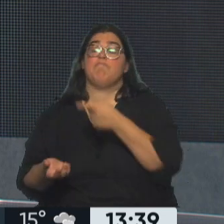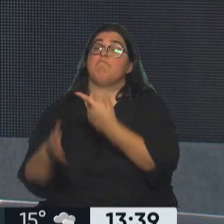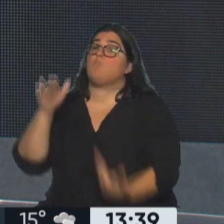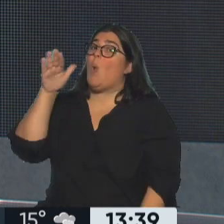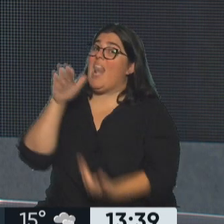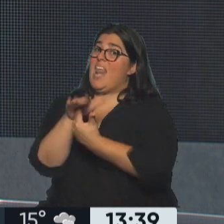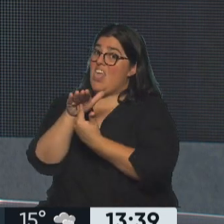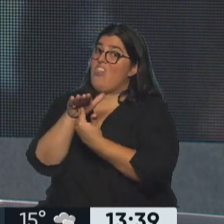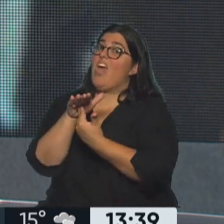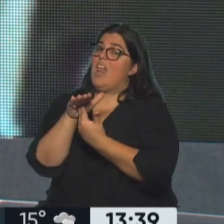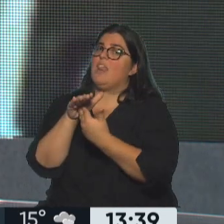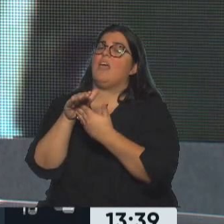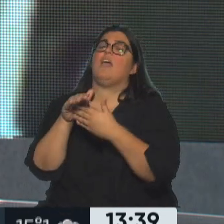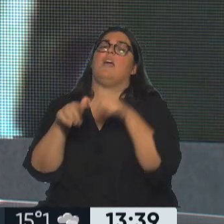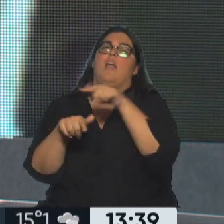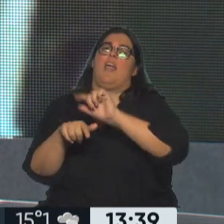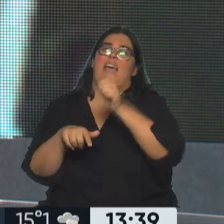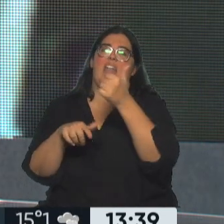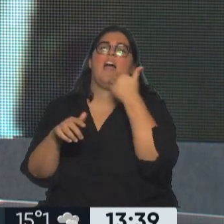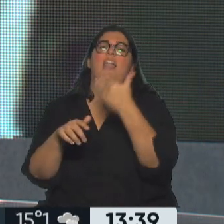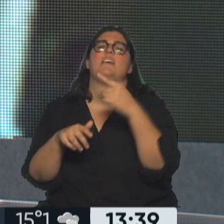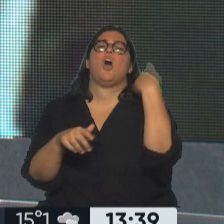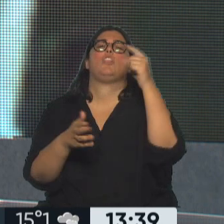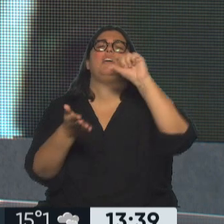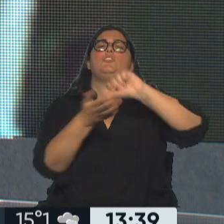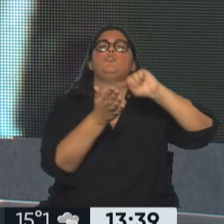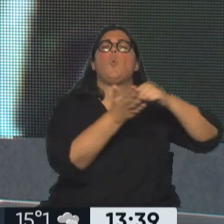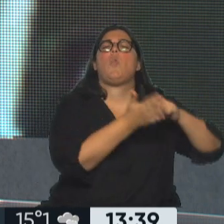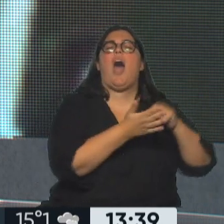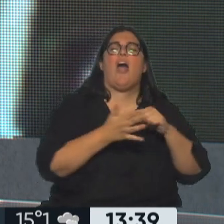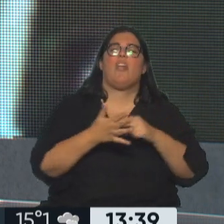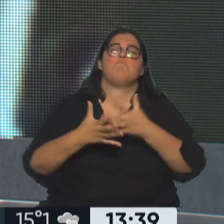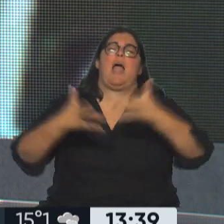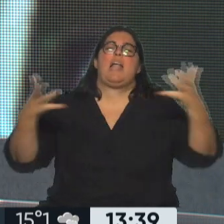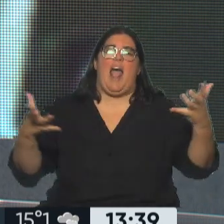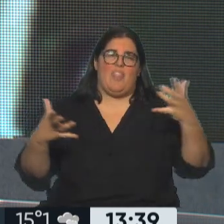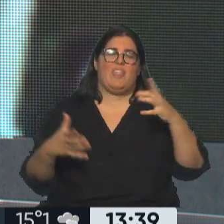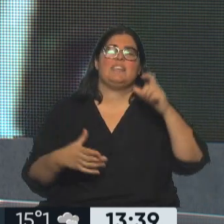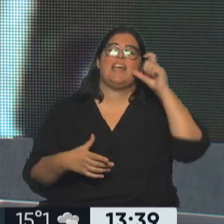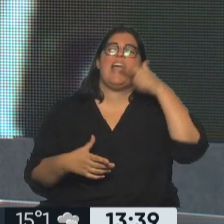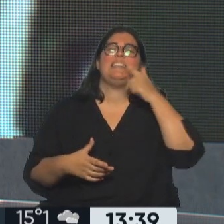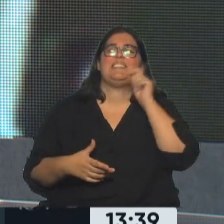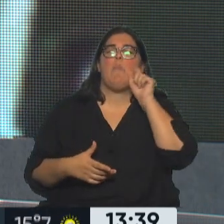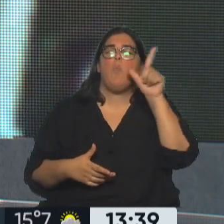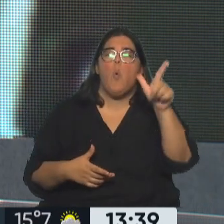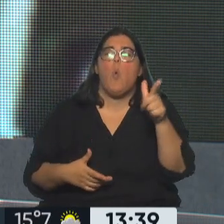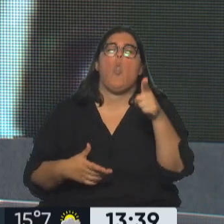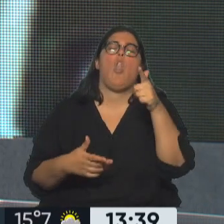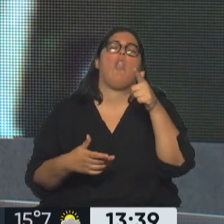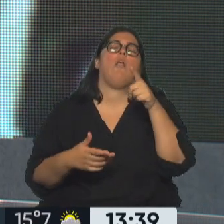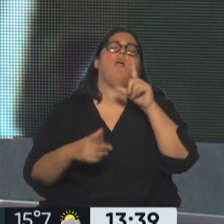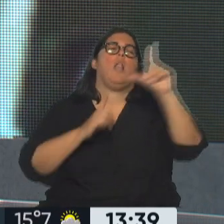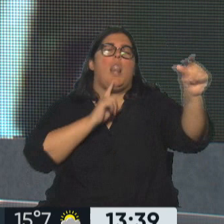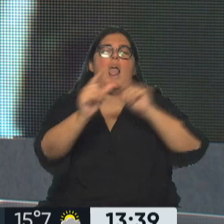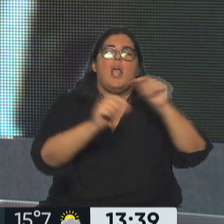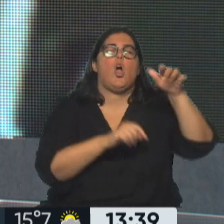medida por votos fuera de las grandes ciudades, ¿no? El de Estambul, o más liberal, más cosmopolita, vota en general en contra. En los lugares más lejos,